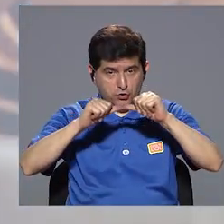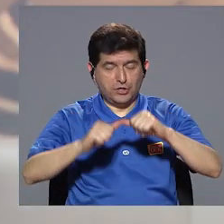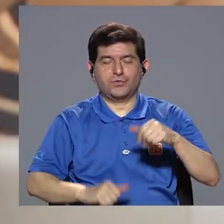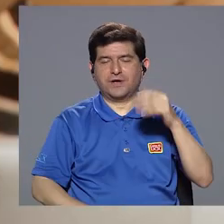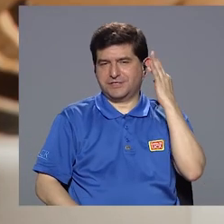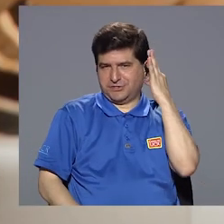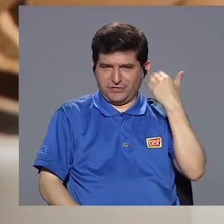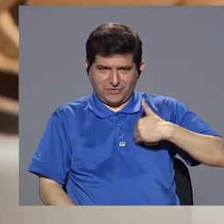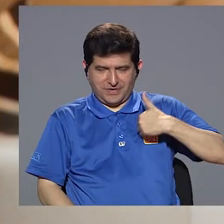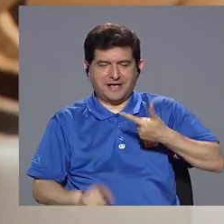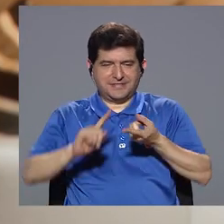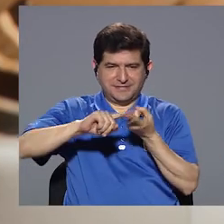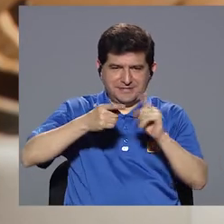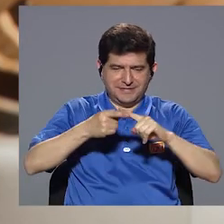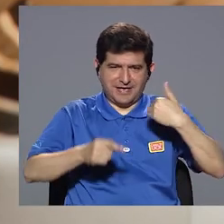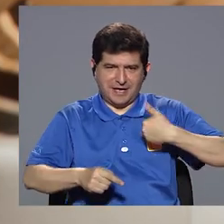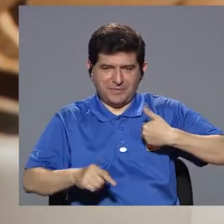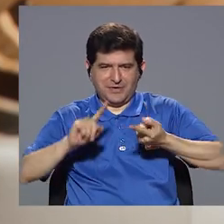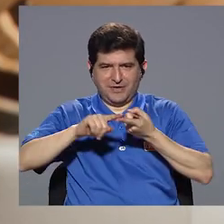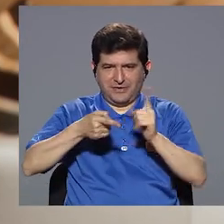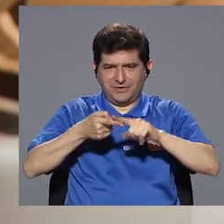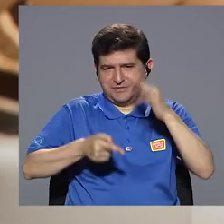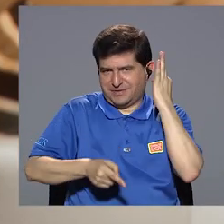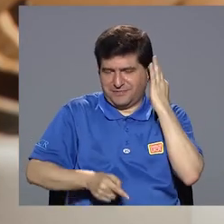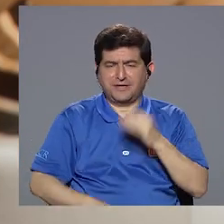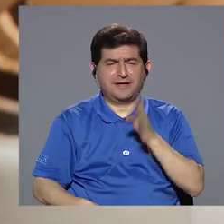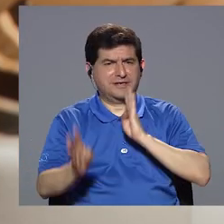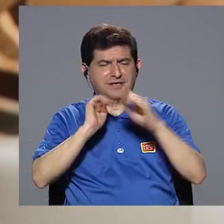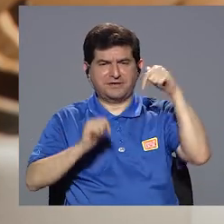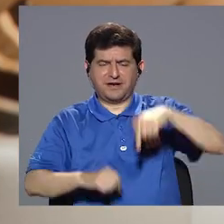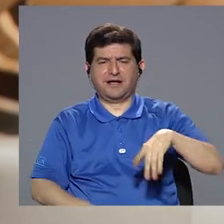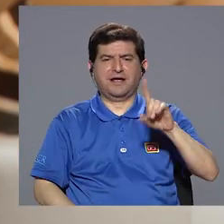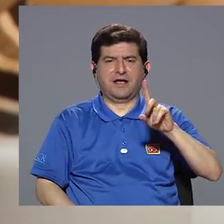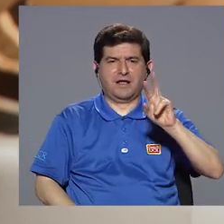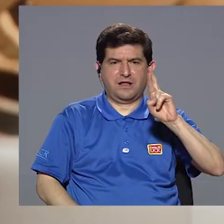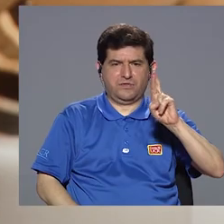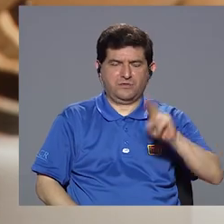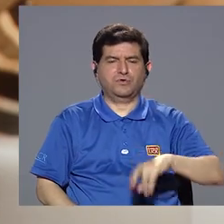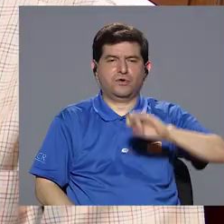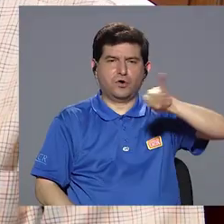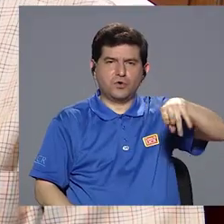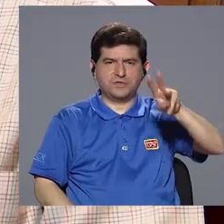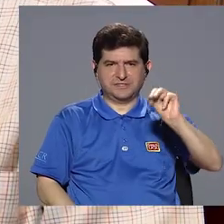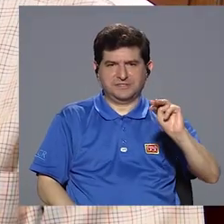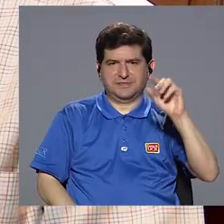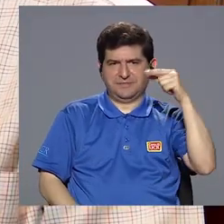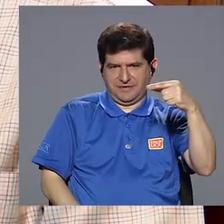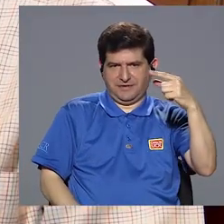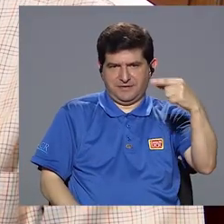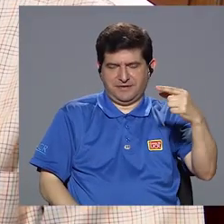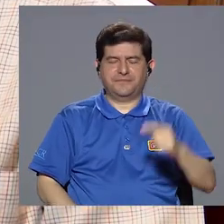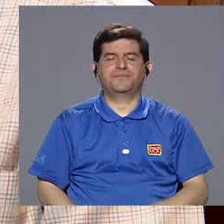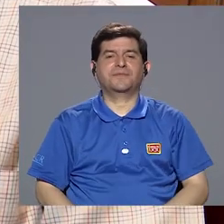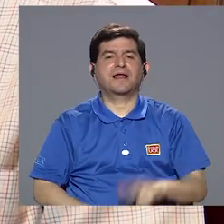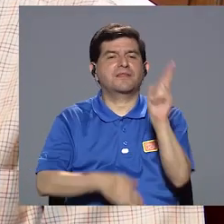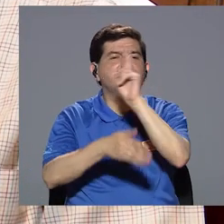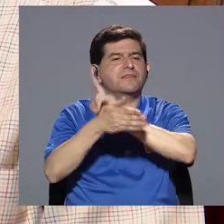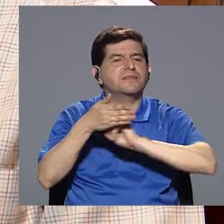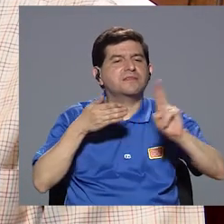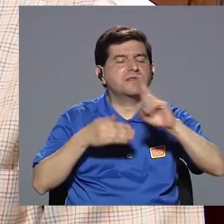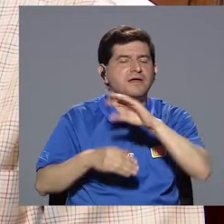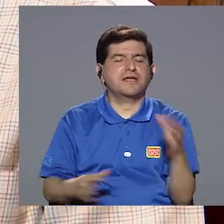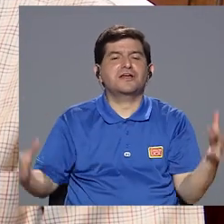volvemos señoras y señores amigos y amigas estamos conversando con el doctor josé maría gutiérrez sobre